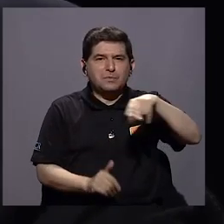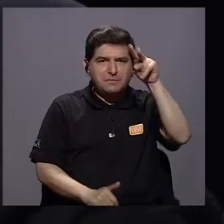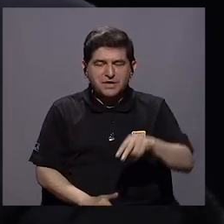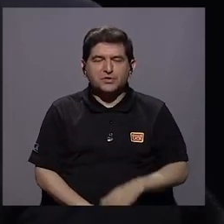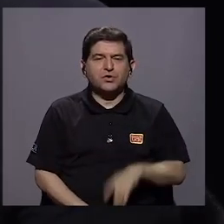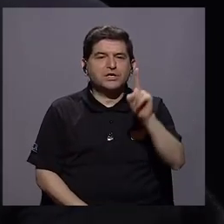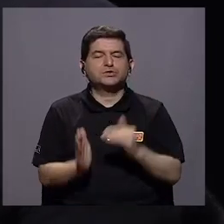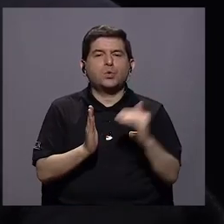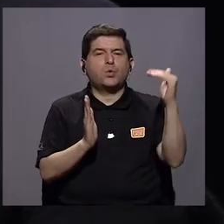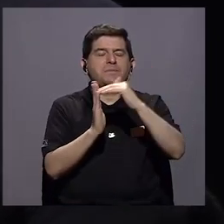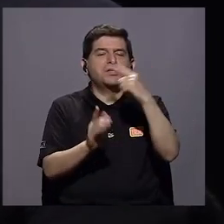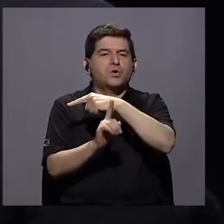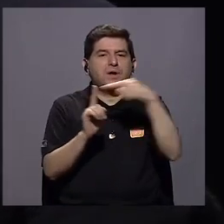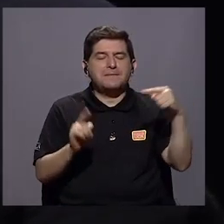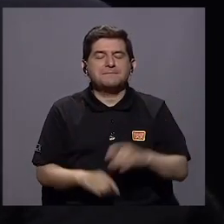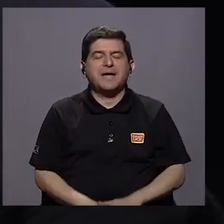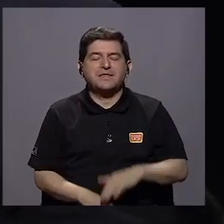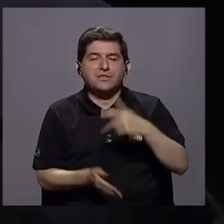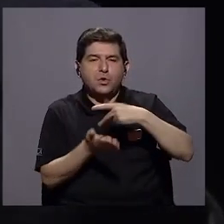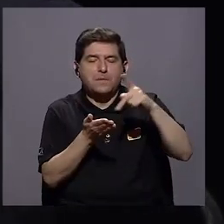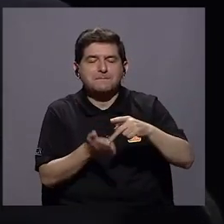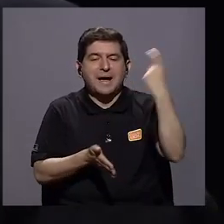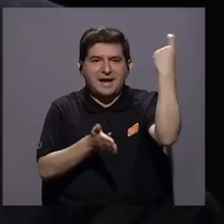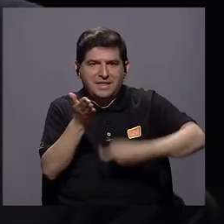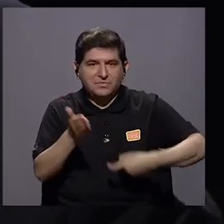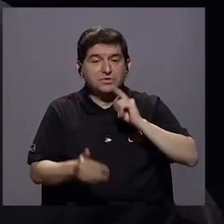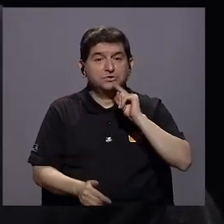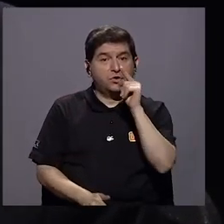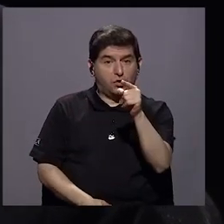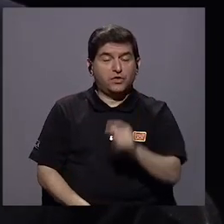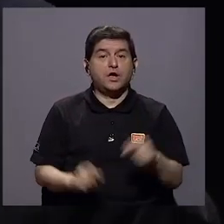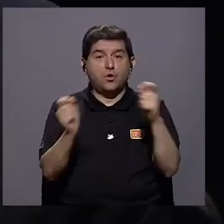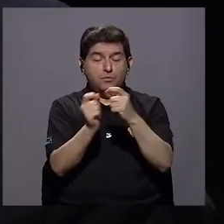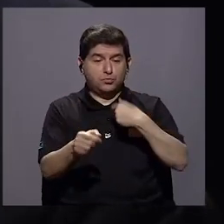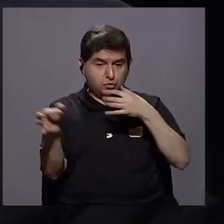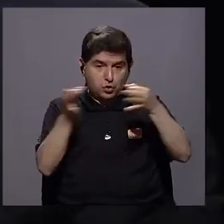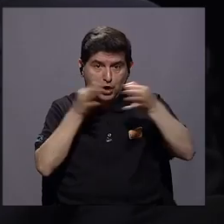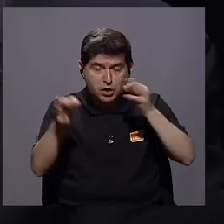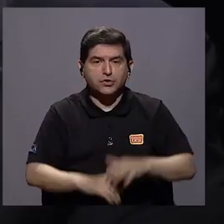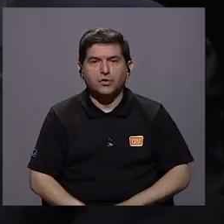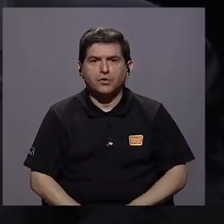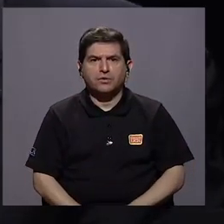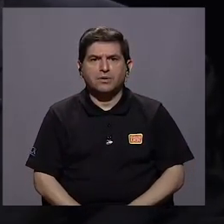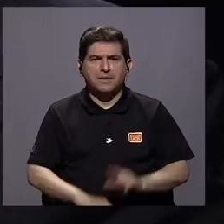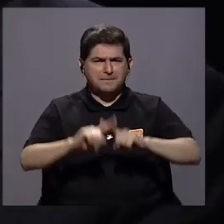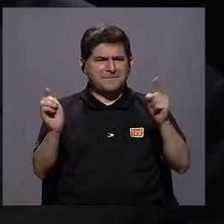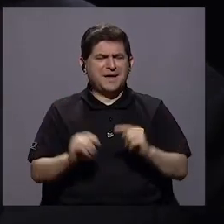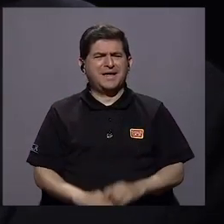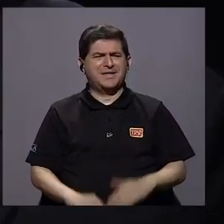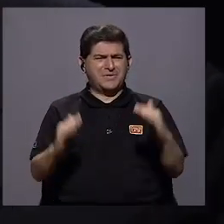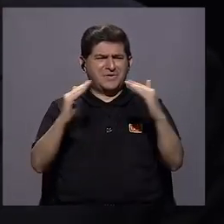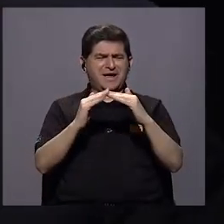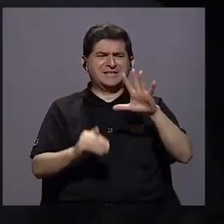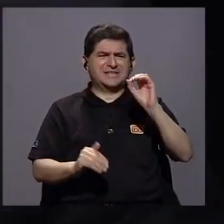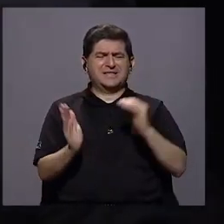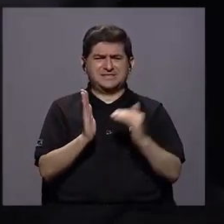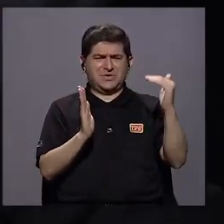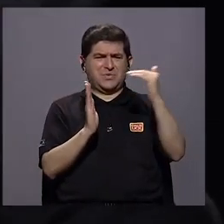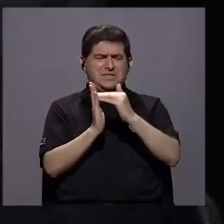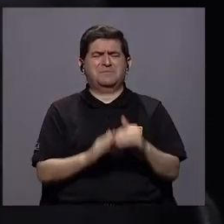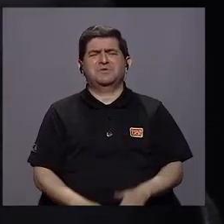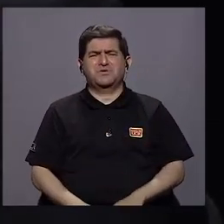colones, 1,5 millones de impuestos. Usted lo acaba de decir porque ese es el punto que yo iba a decir. Usted me decía, ah, no, pero una casa de 50 millones es